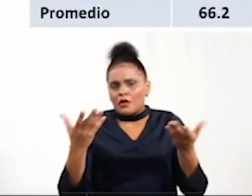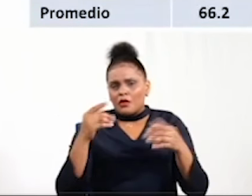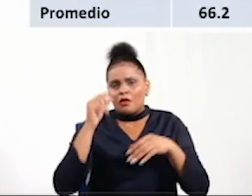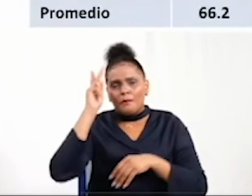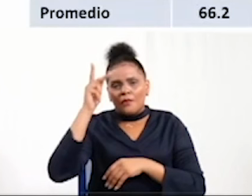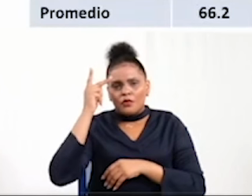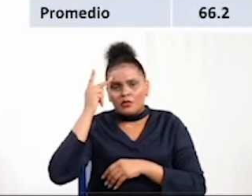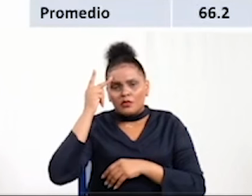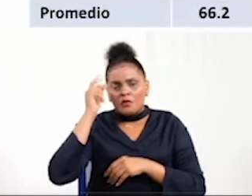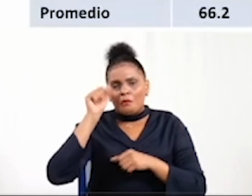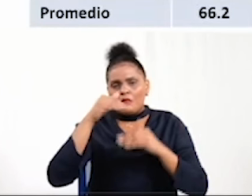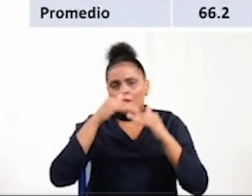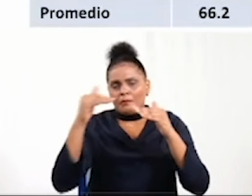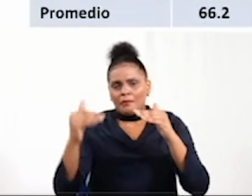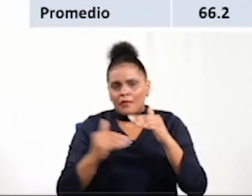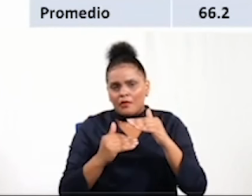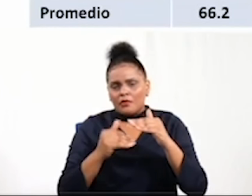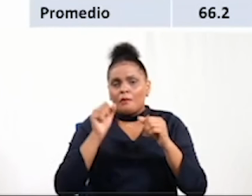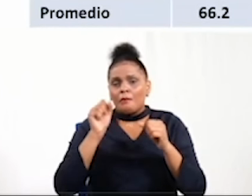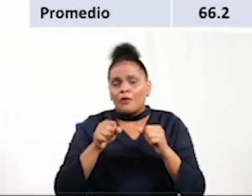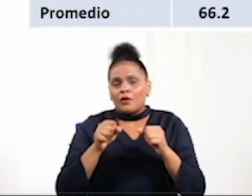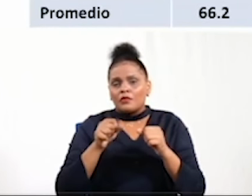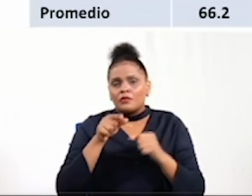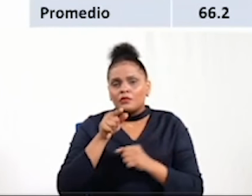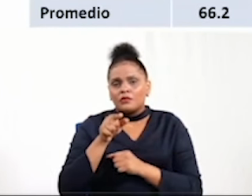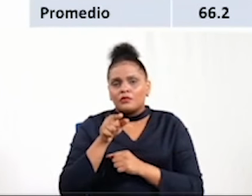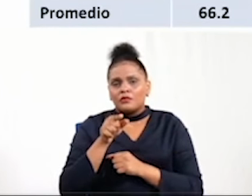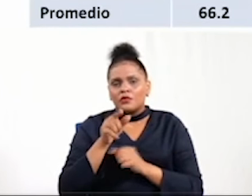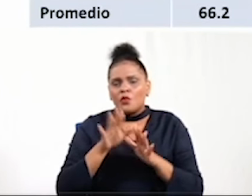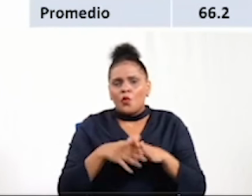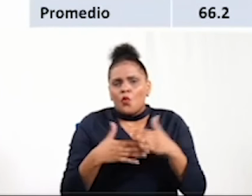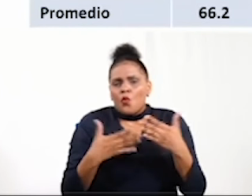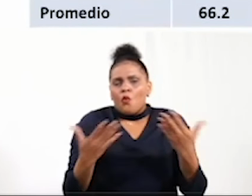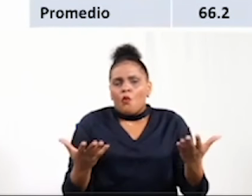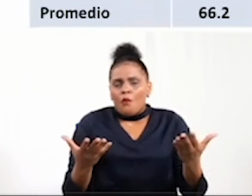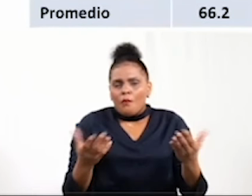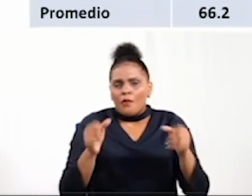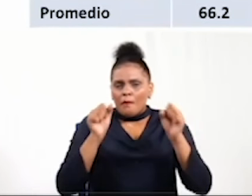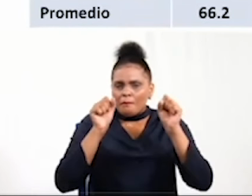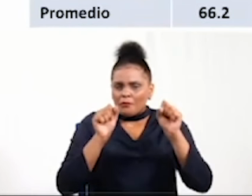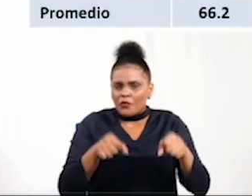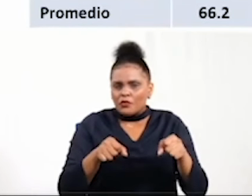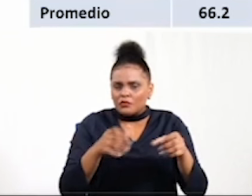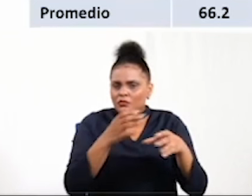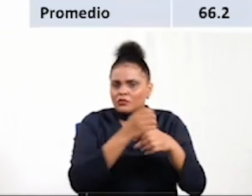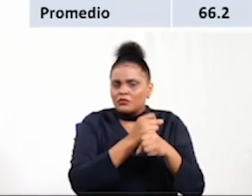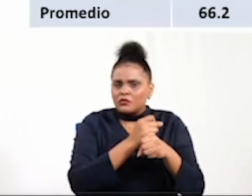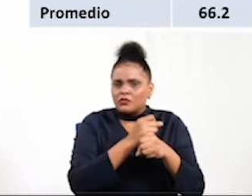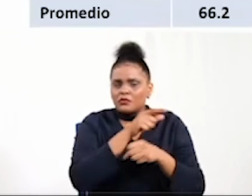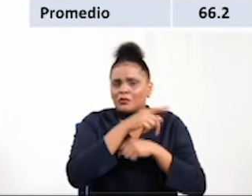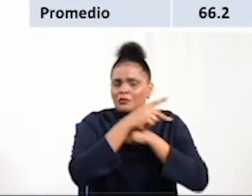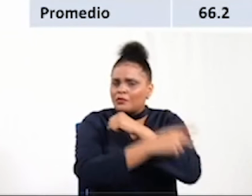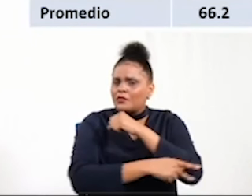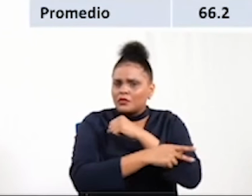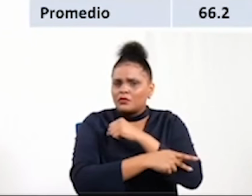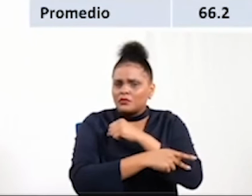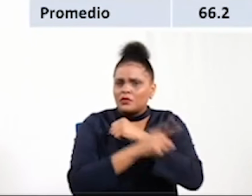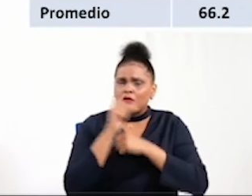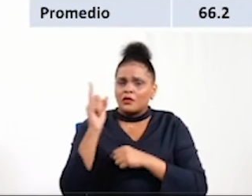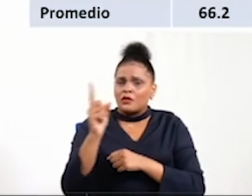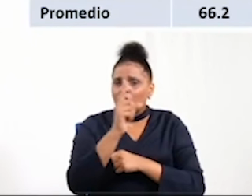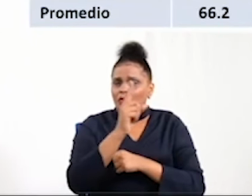donde su puntuación baja entonces esto es una manera de ejemplificar les como esta mirada más amplia nos habla de que los países en primer